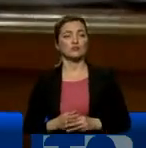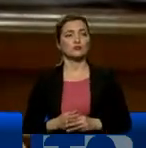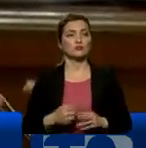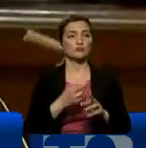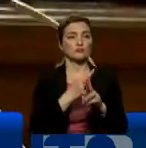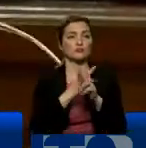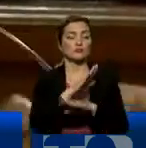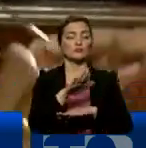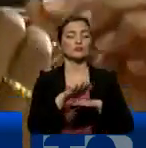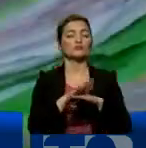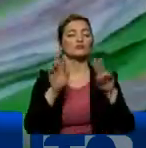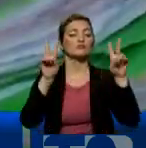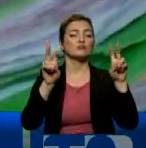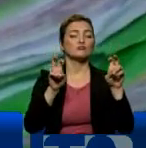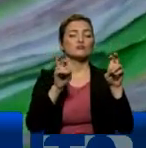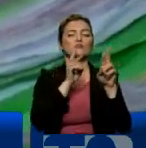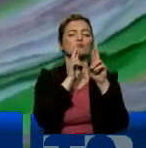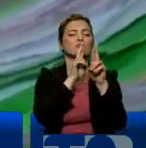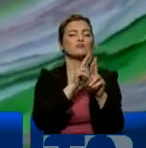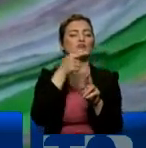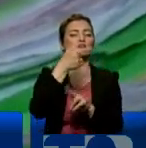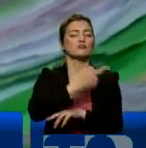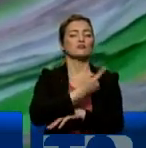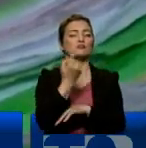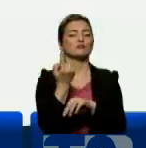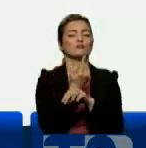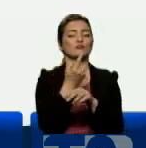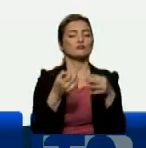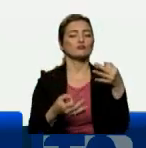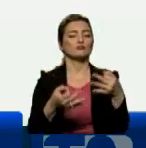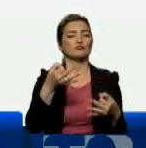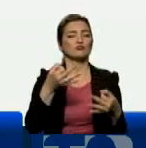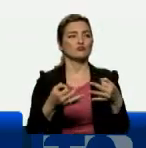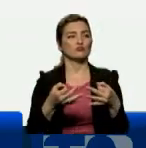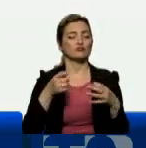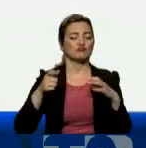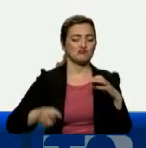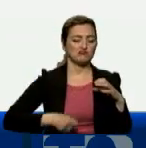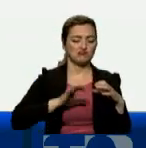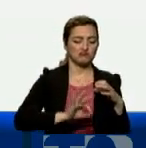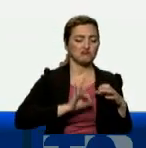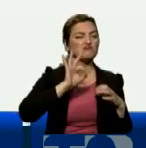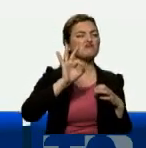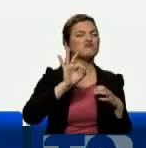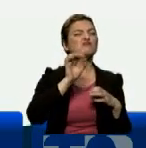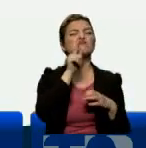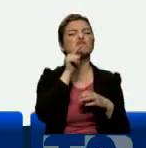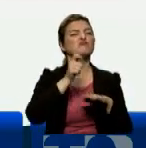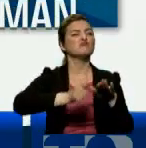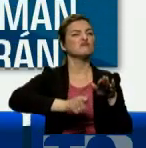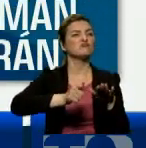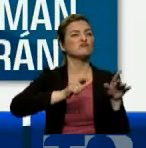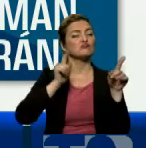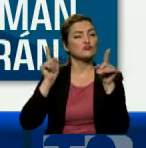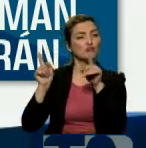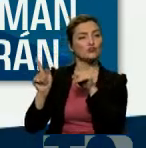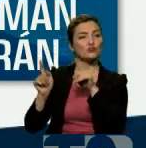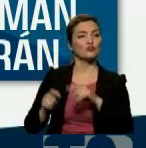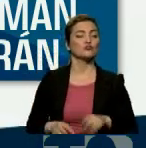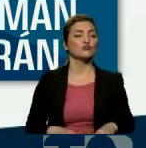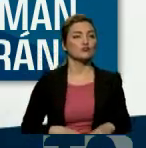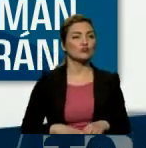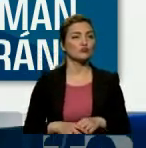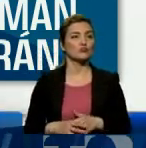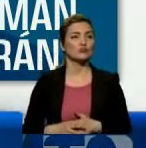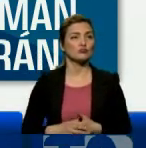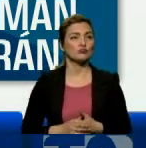esta recusación la tienen que emitir en las próximas horas del tribunal que fue sorteado, conformado por los jueces David Hacho,